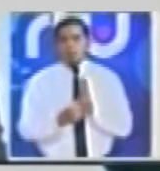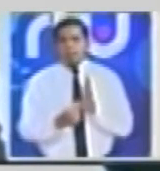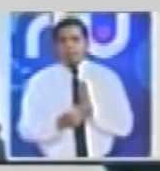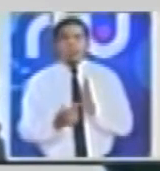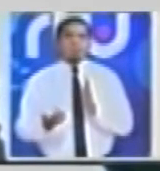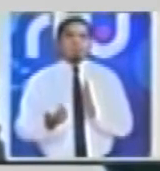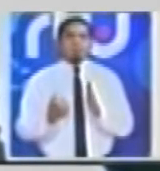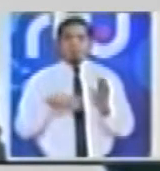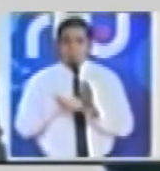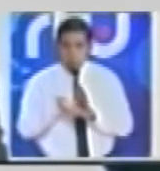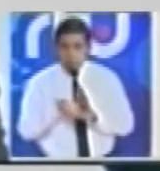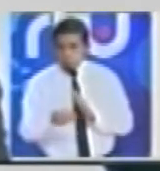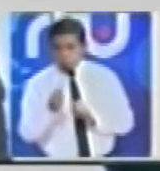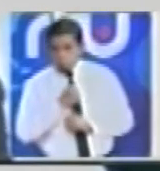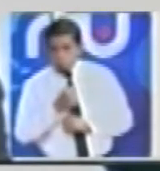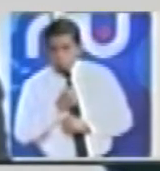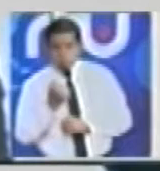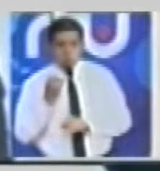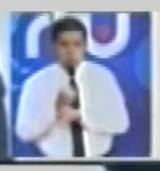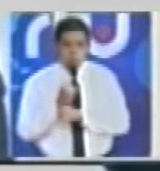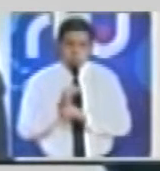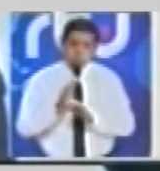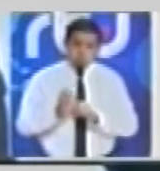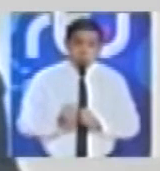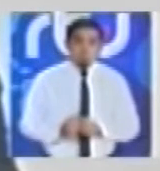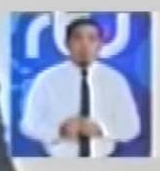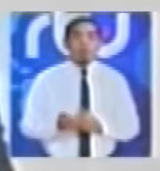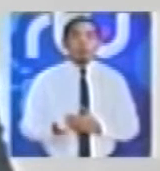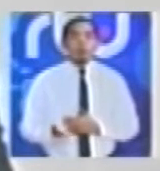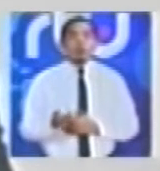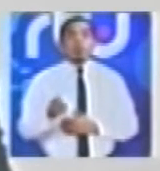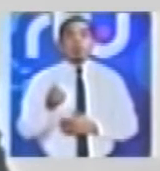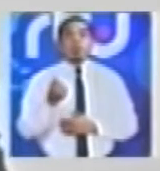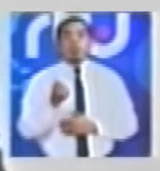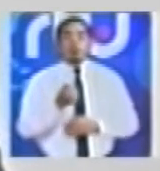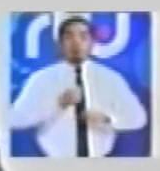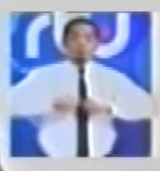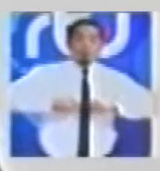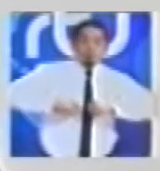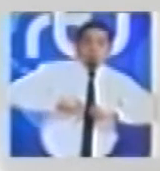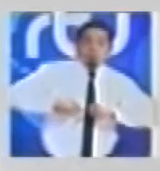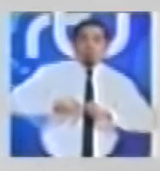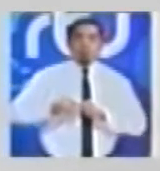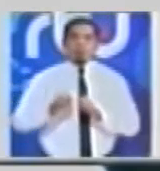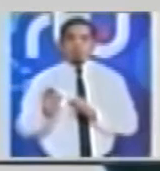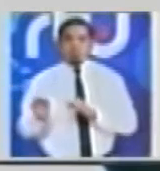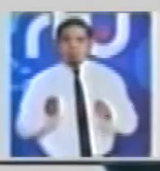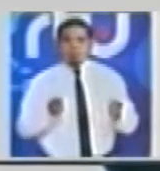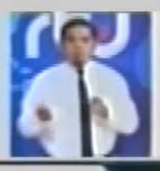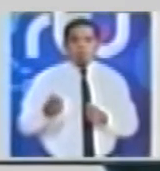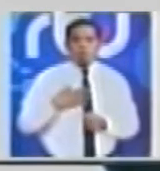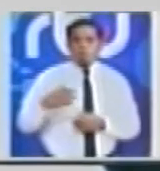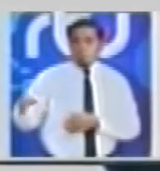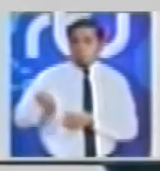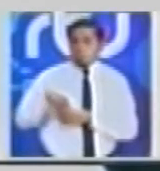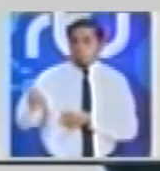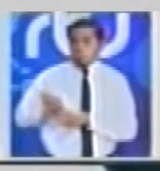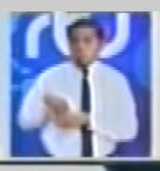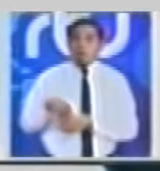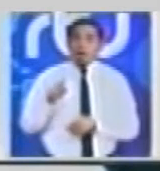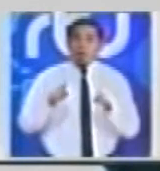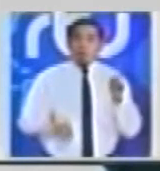banco, digamos, propias específicas, que permitan precisamente la gestión de los recursos de autogestión. Muchas universidades